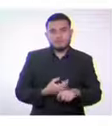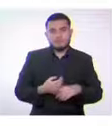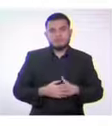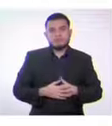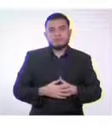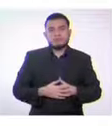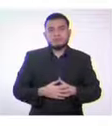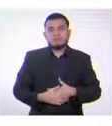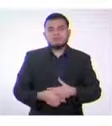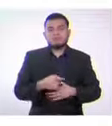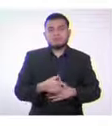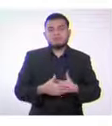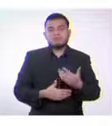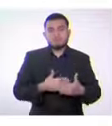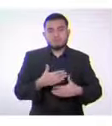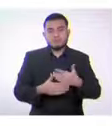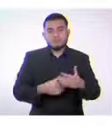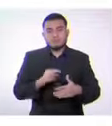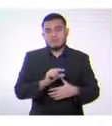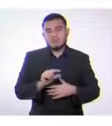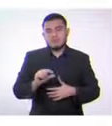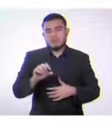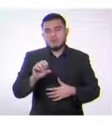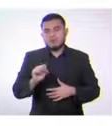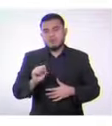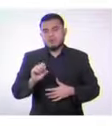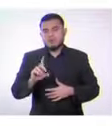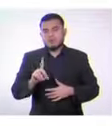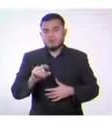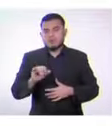este proceso se llama solidificación.